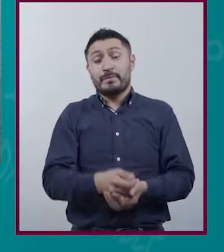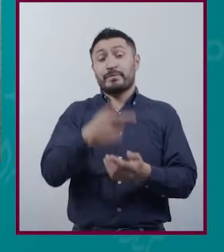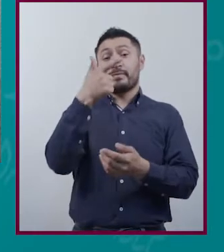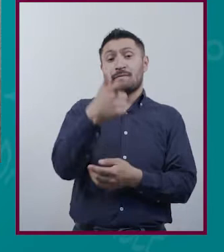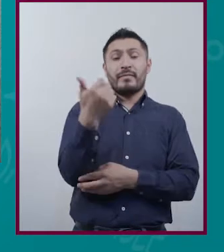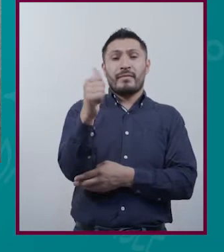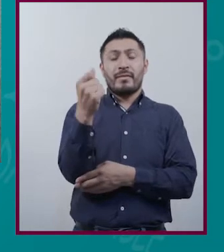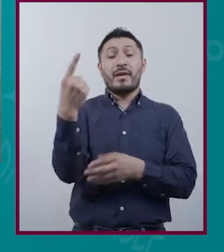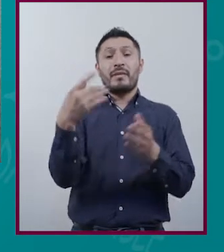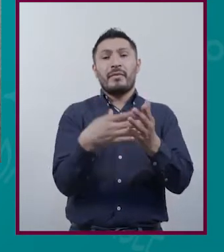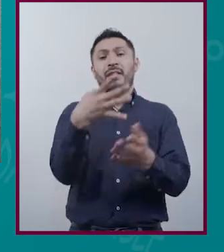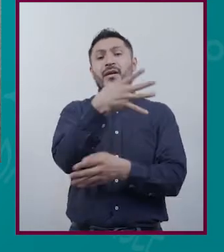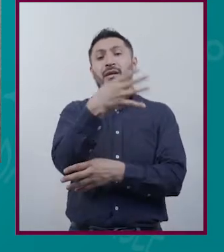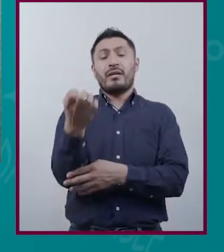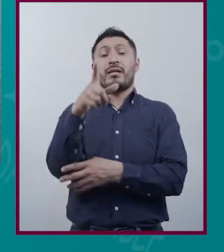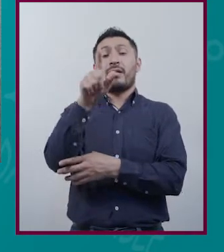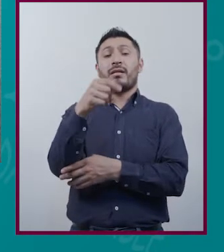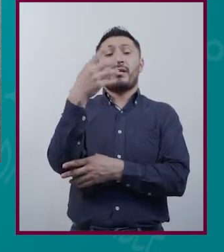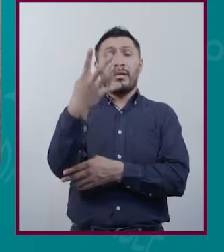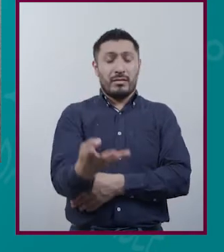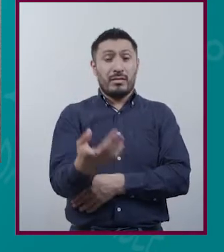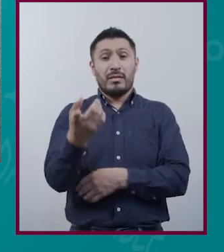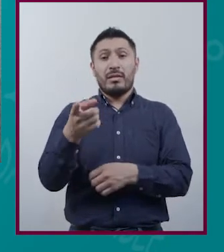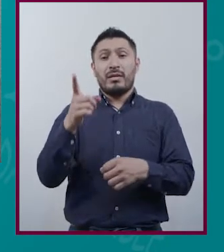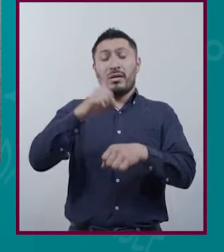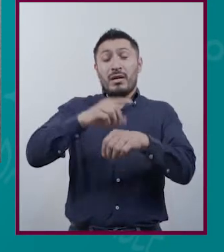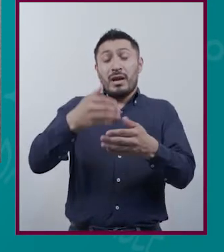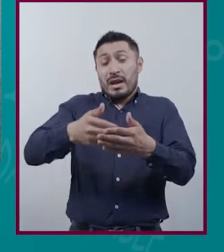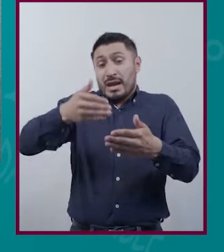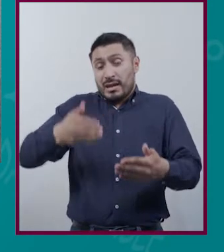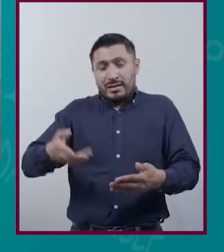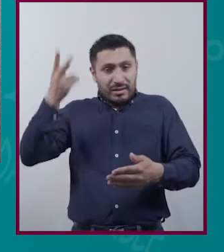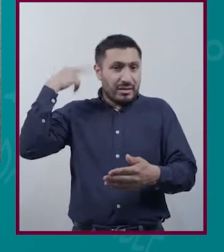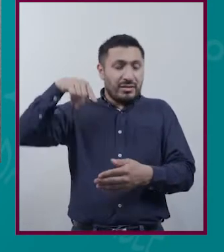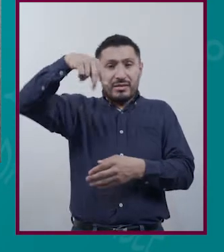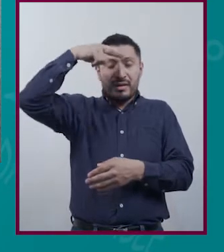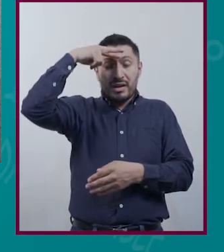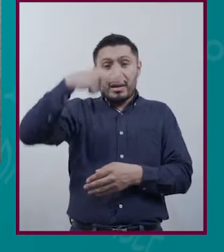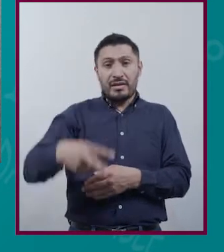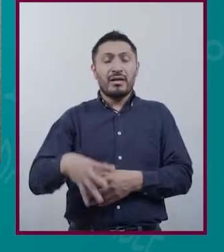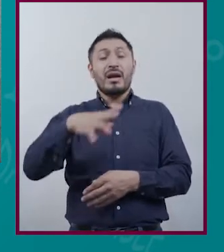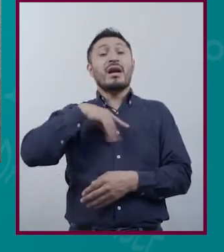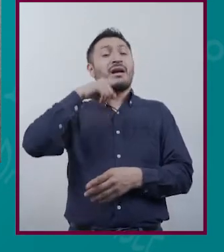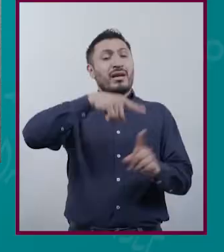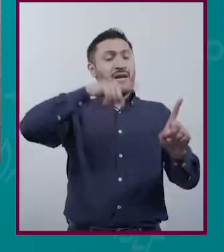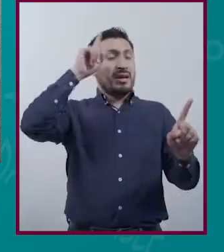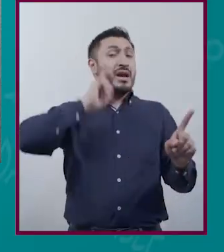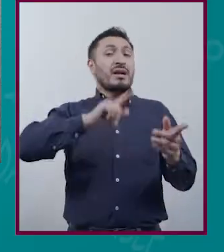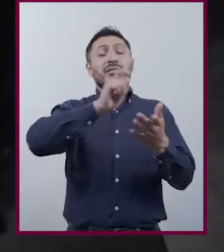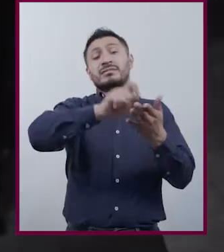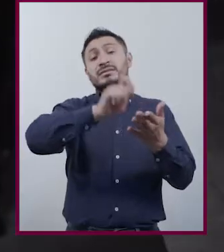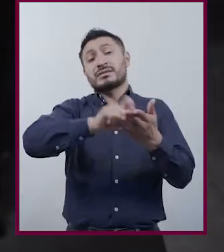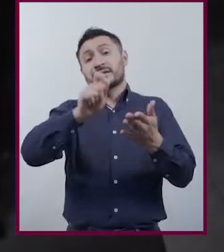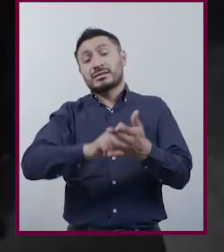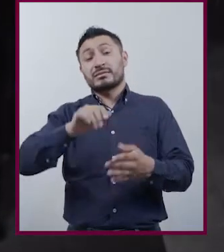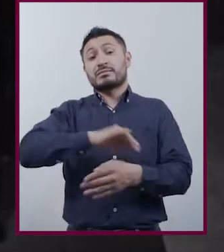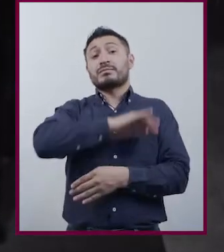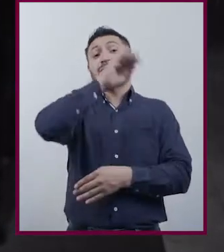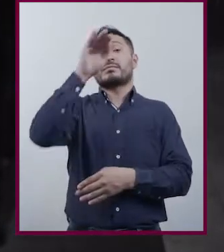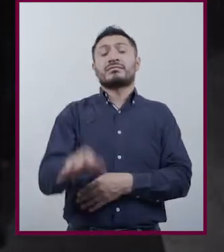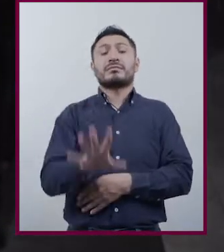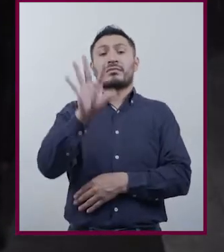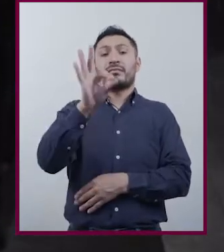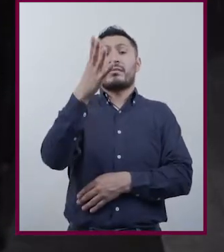7 de agosto de 1974, un día antes de emprender un viaje a México, la escritora Rosario Castellanos murió a